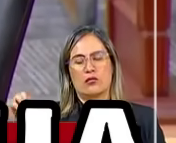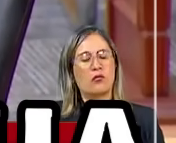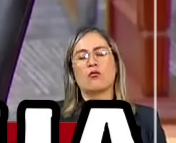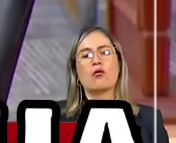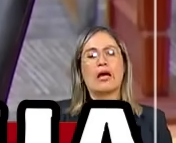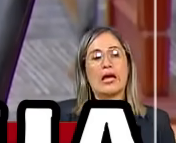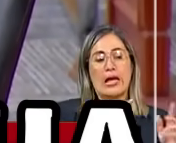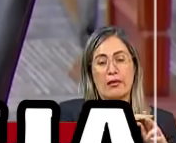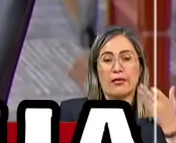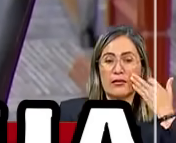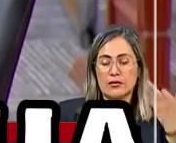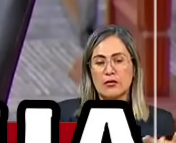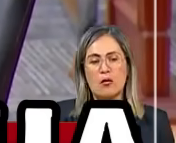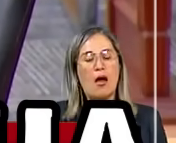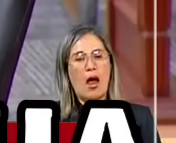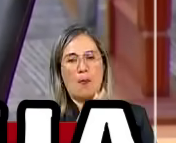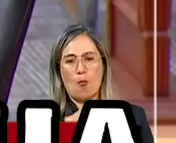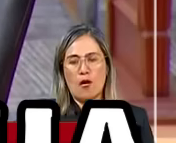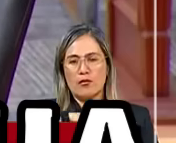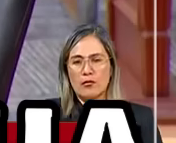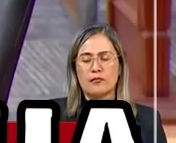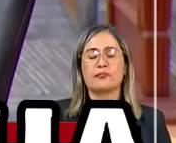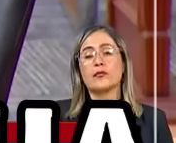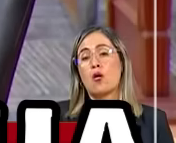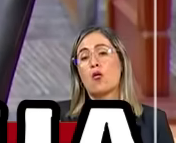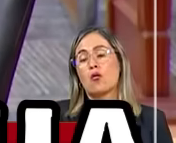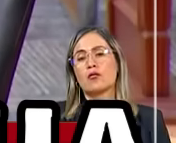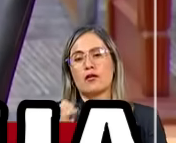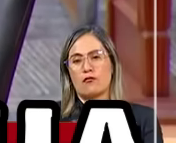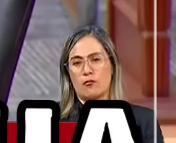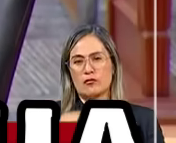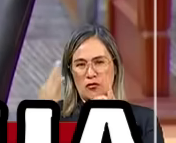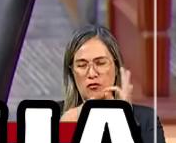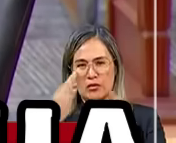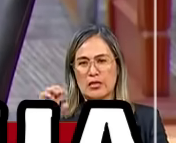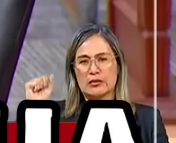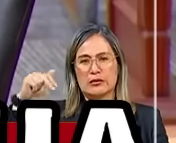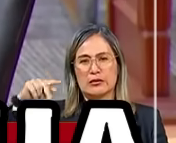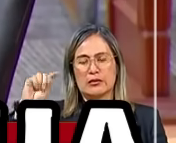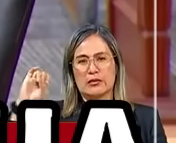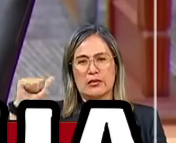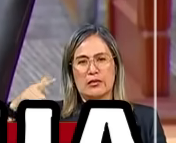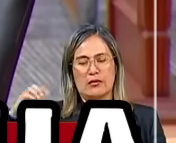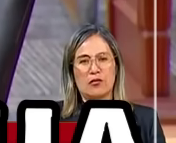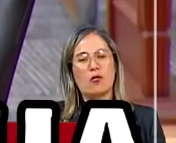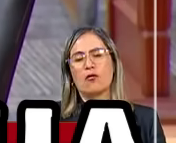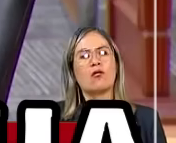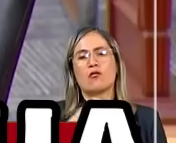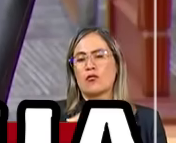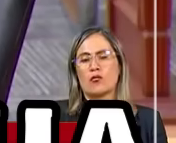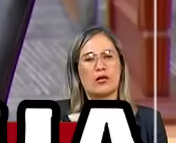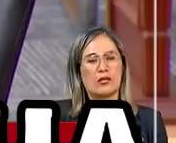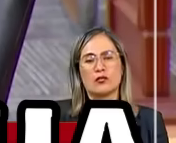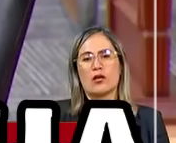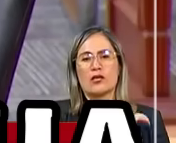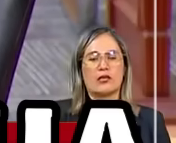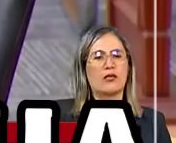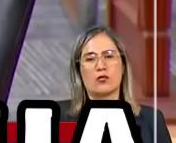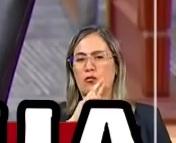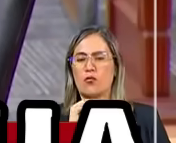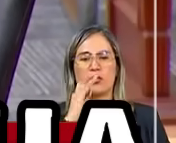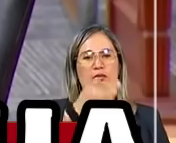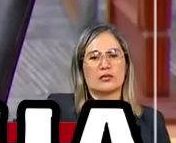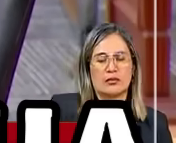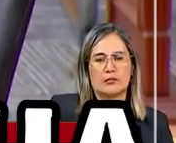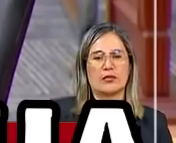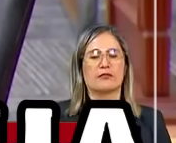Vaca, y una nota sobre ese contenido que dice: incluso Santiago Nieto Castillo ha solicitado públicamente que se niegue el registro de candidato a García Cabeza de